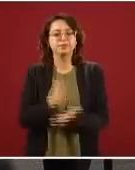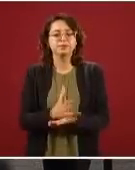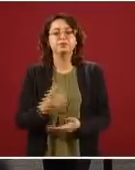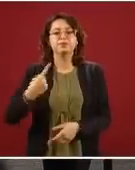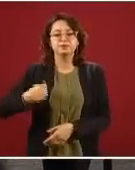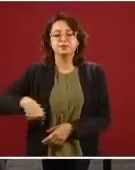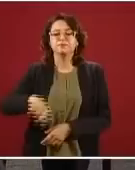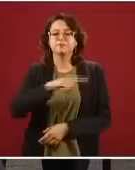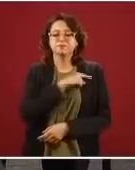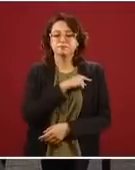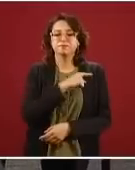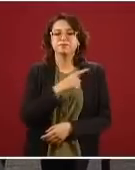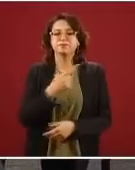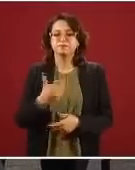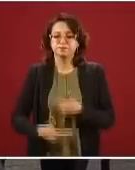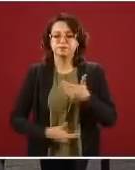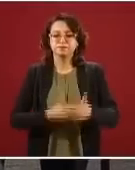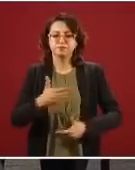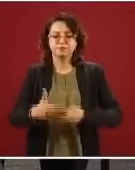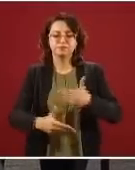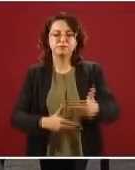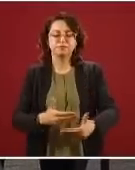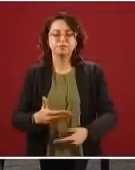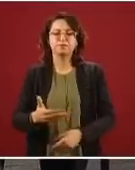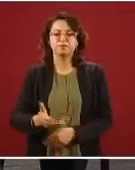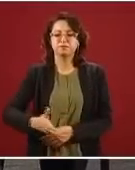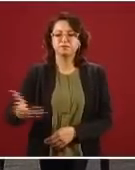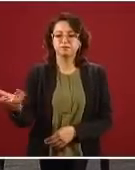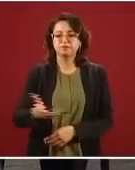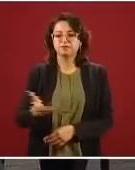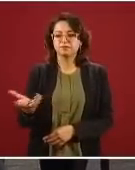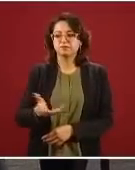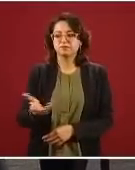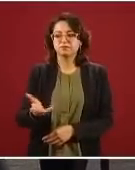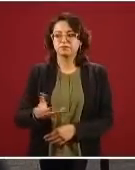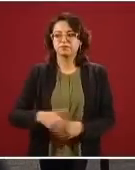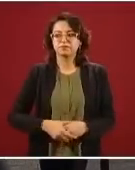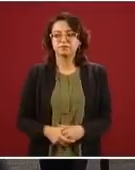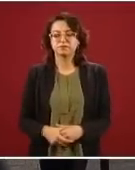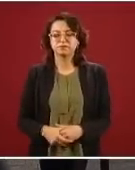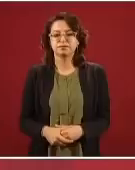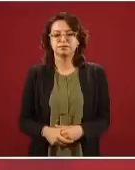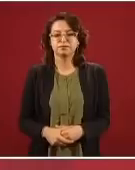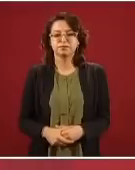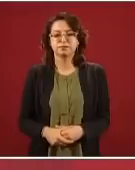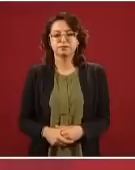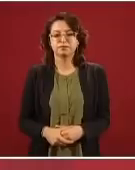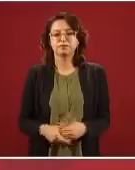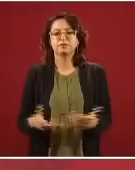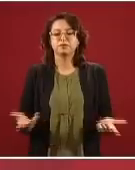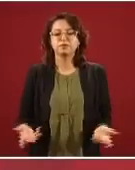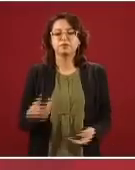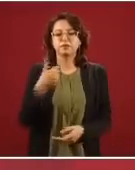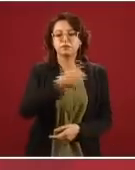estamos llevando a cabo estas acciones. De manera